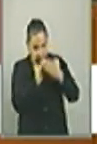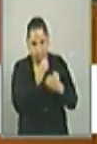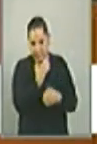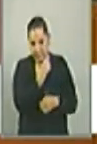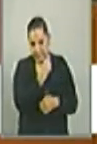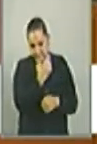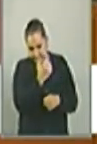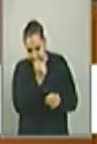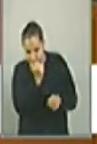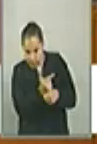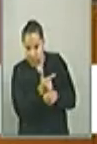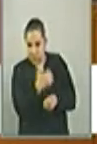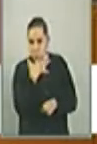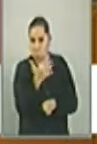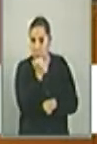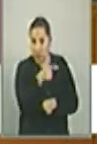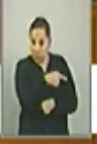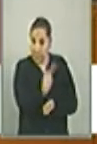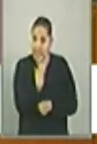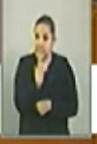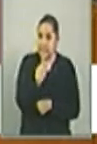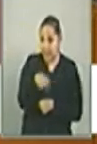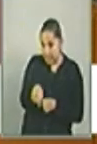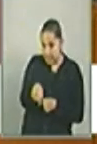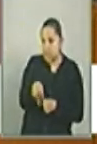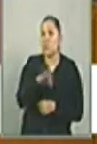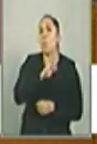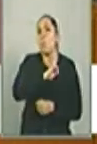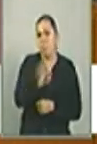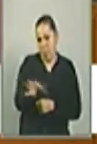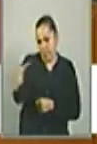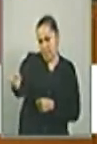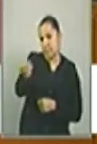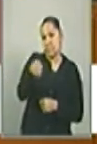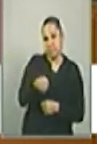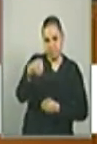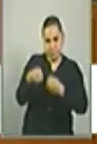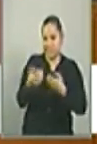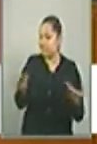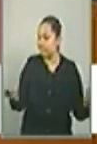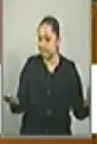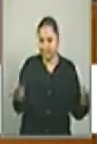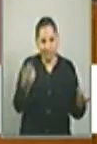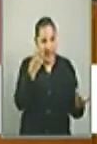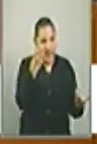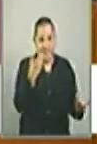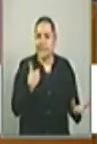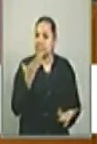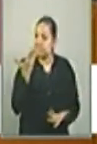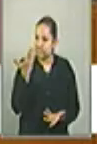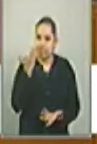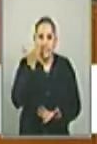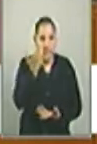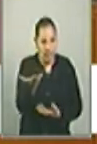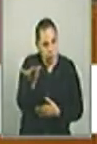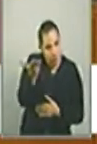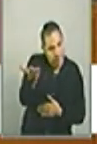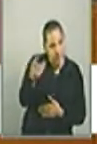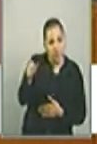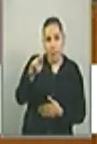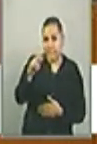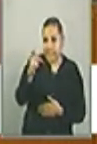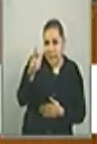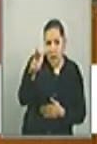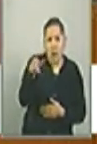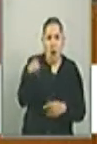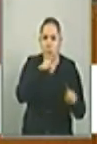de Hacienda. Lo que proponemos es que la Fiscalía General de la República proceda de oficio en contra de los